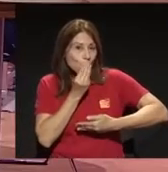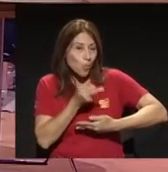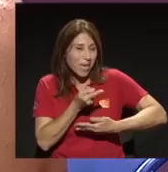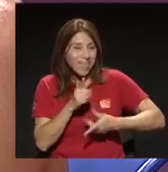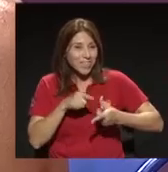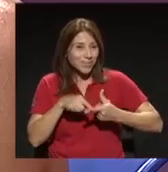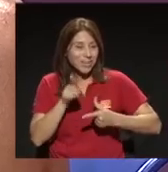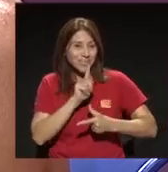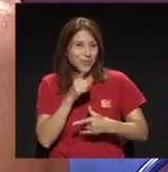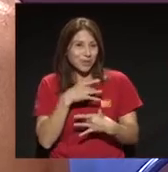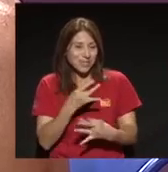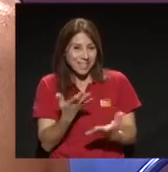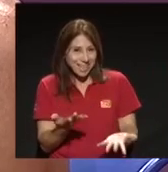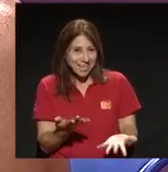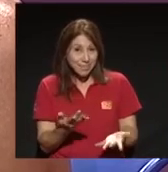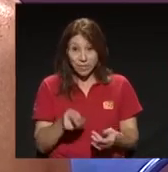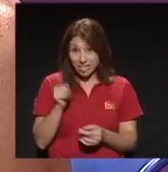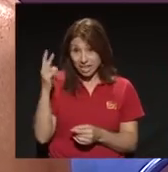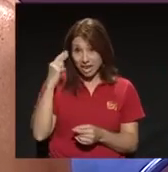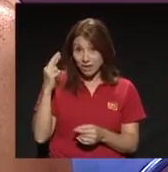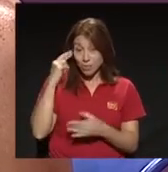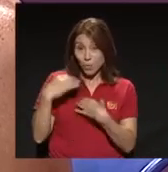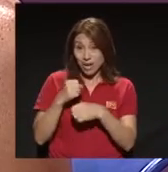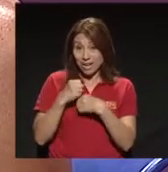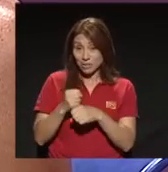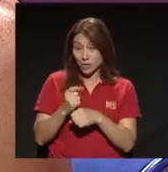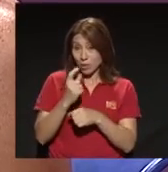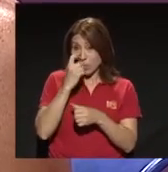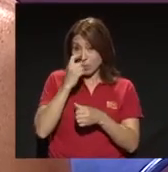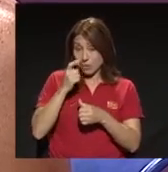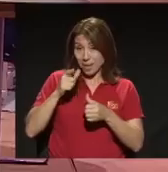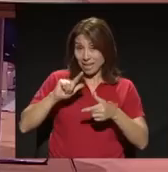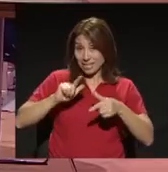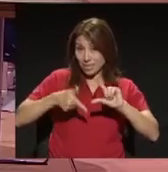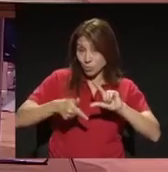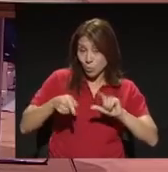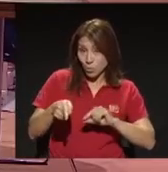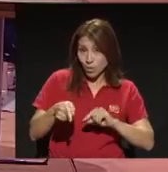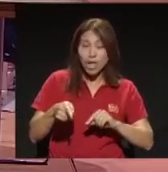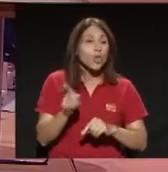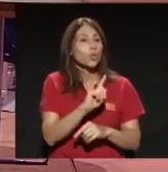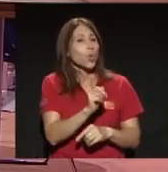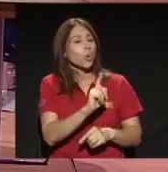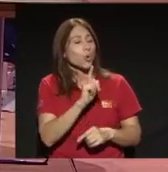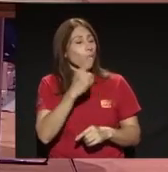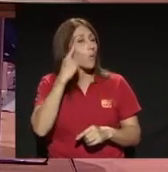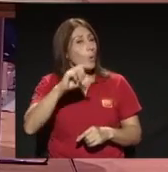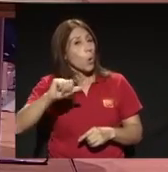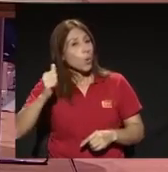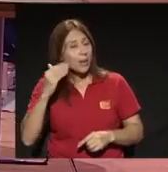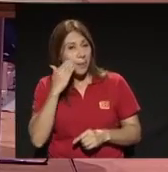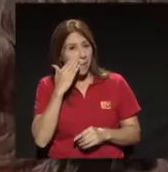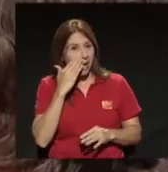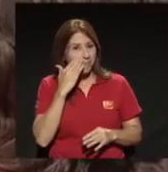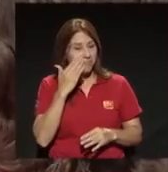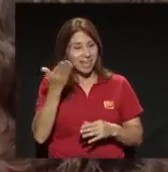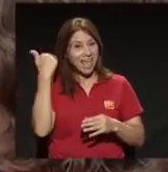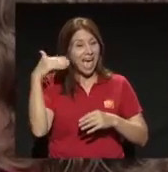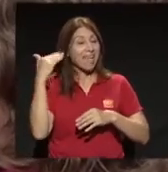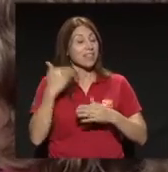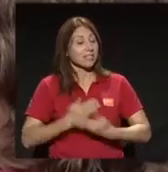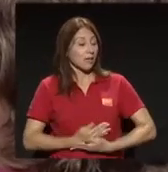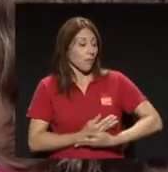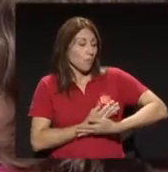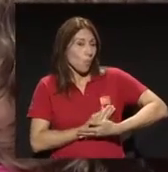razón por la que le hicieron en estas un auto no no no por qué fruta mamá verdad que le llamaron la atención por